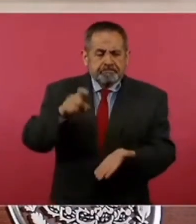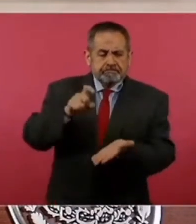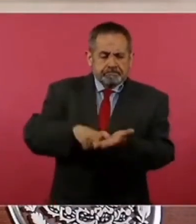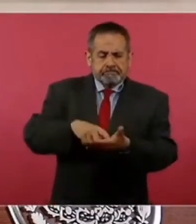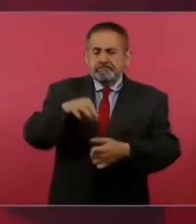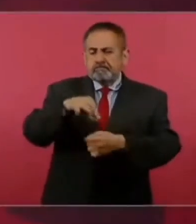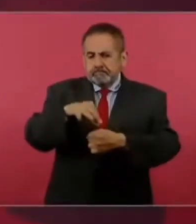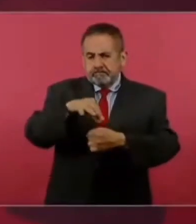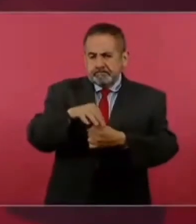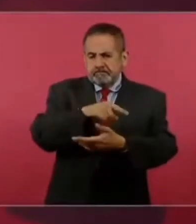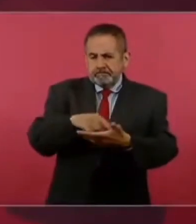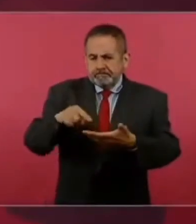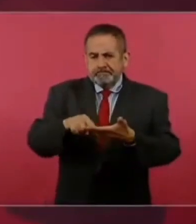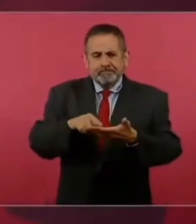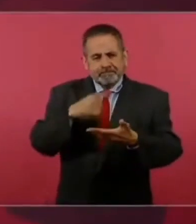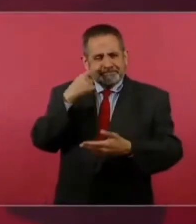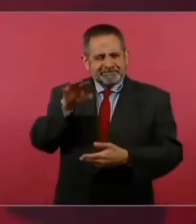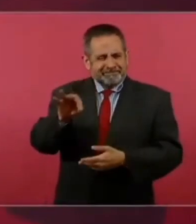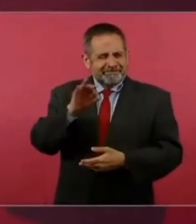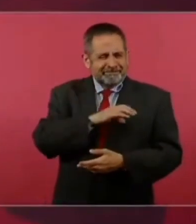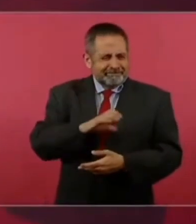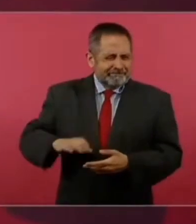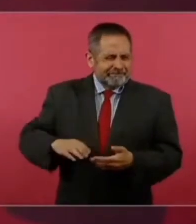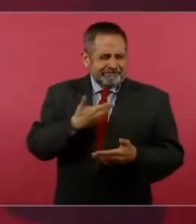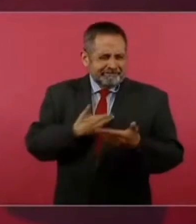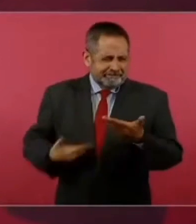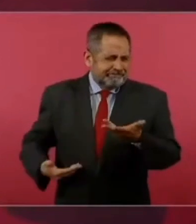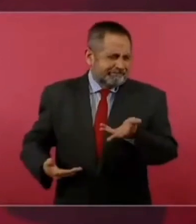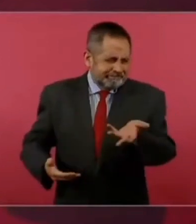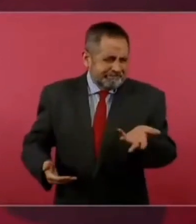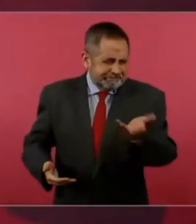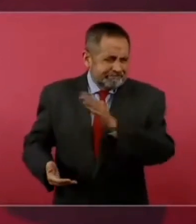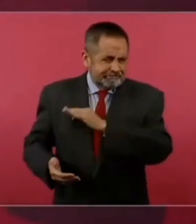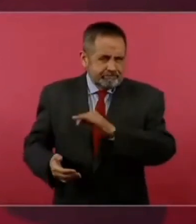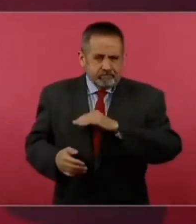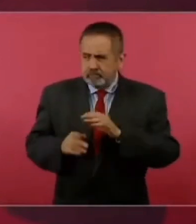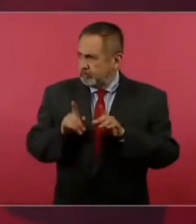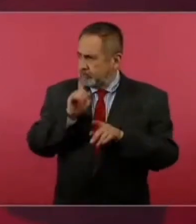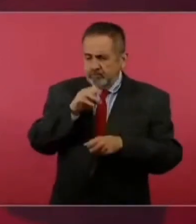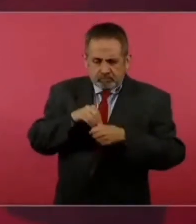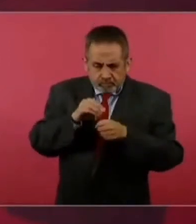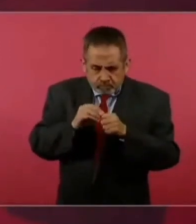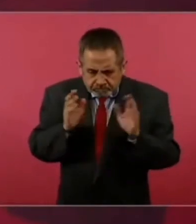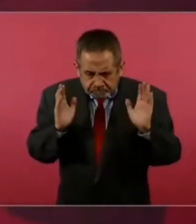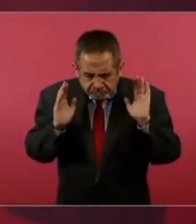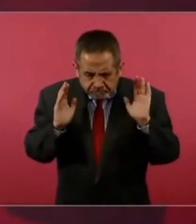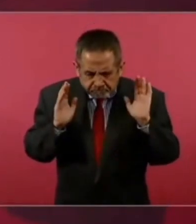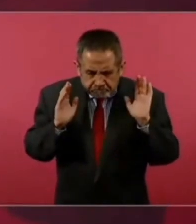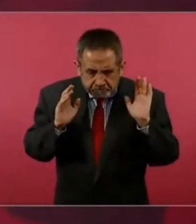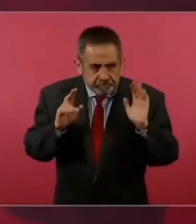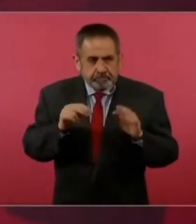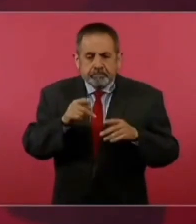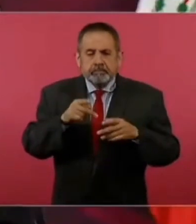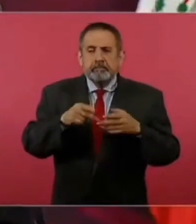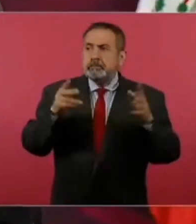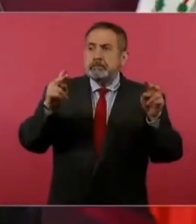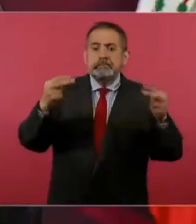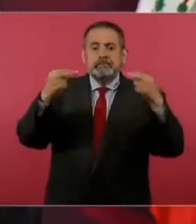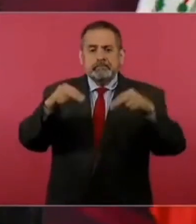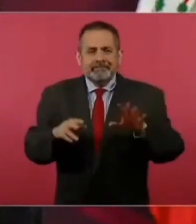que pudieran hacerlo este en secreto sin tener que estar